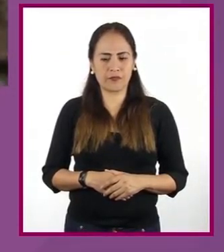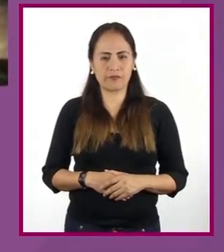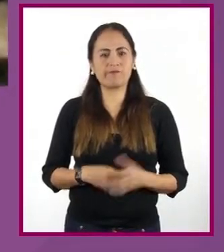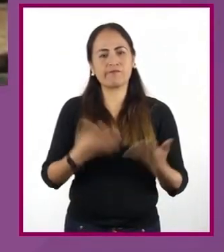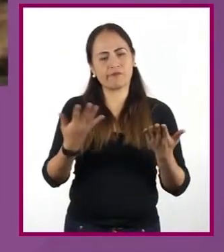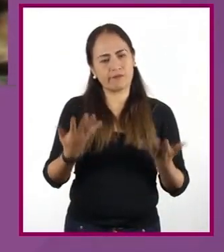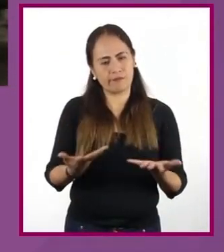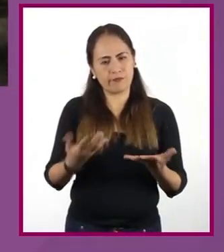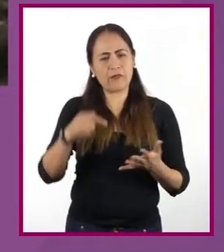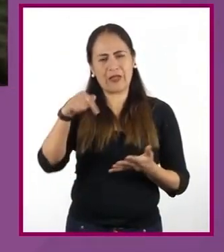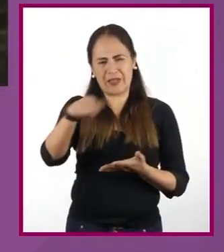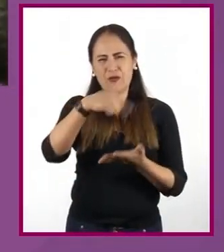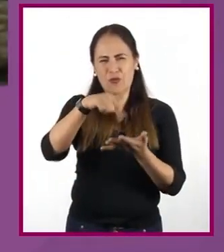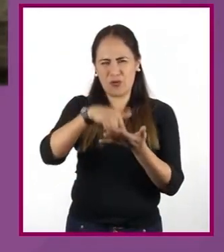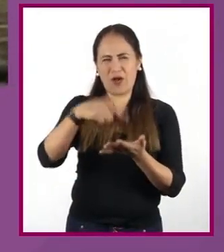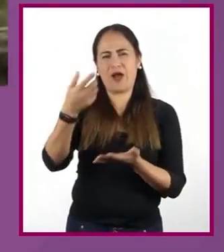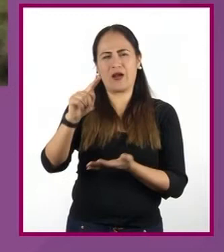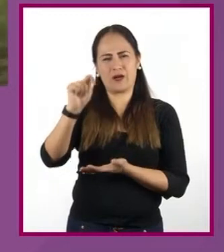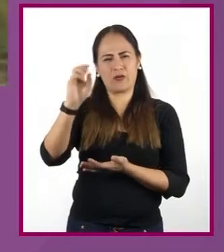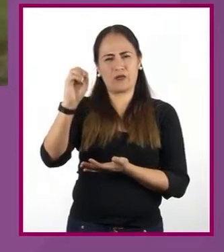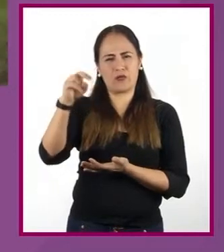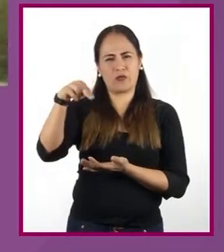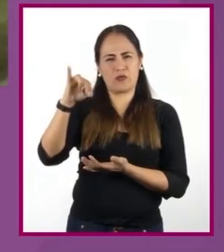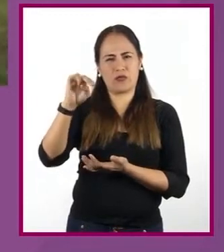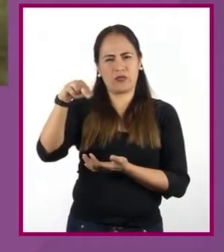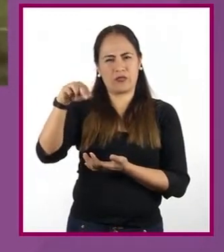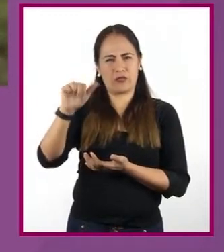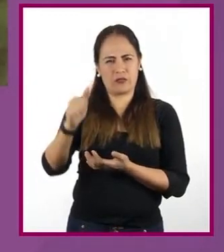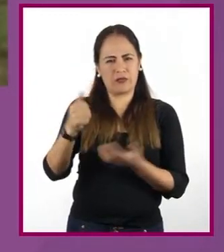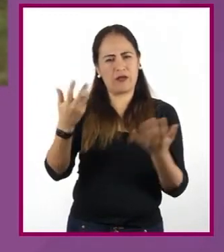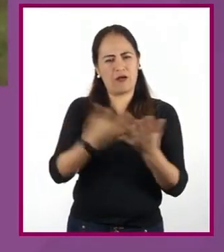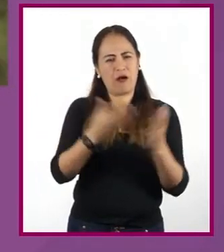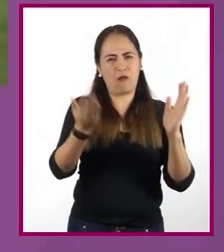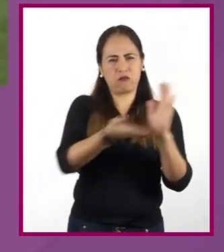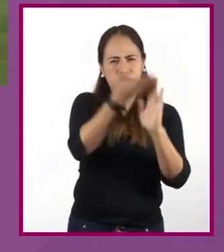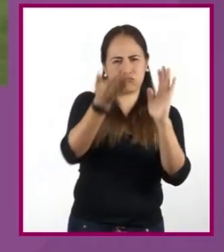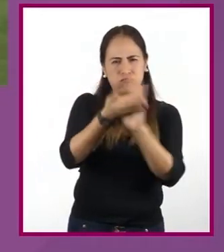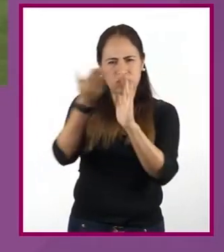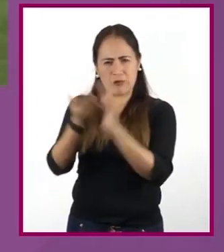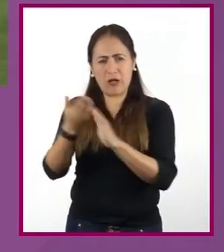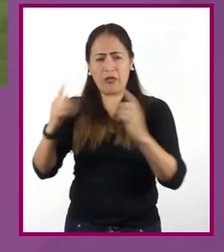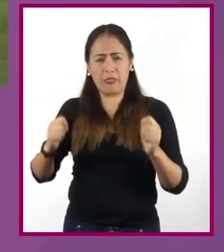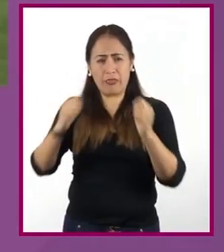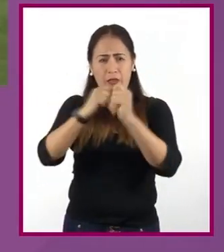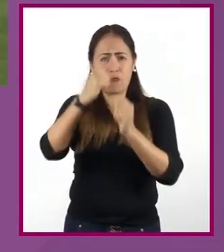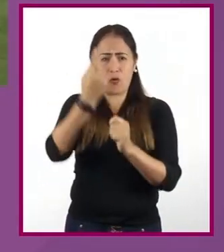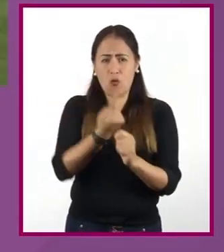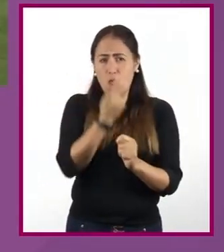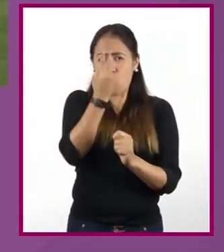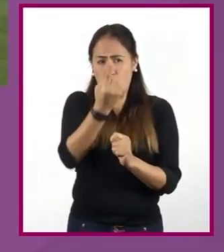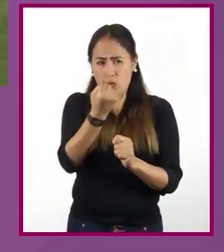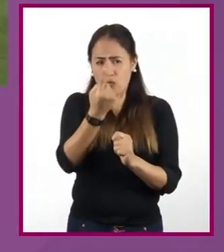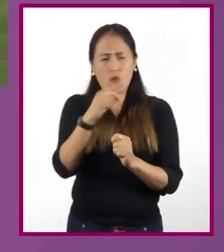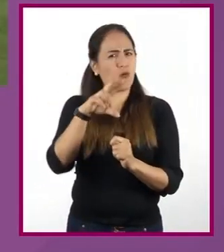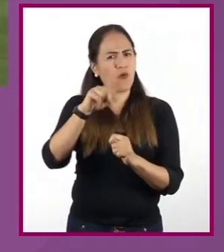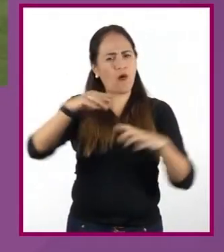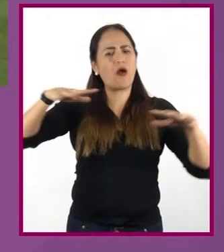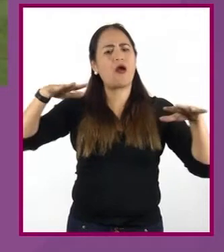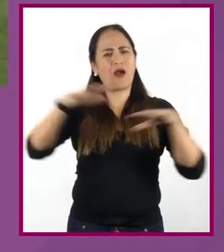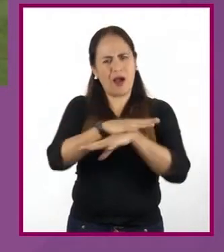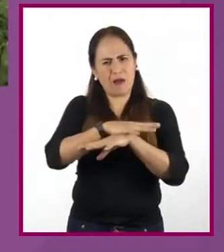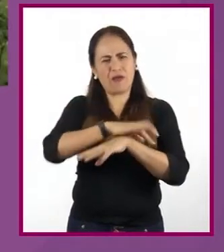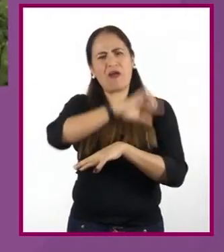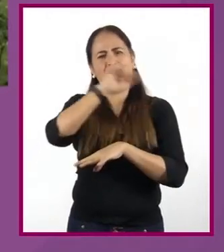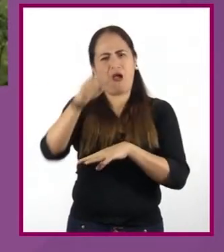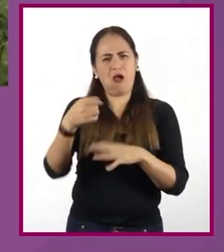Así, en Toniná, sus estructuras pasaron de un solo y gran templo al fondo del laberinto arquitectónico que es destruido